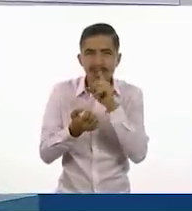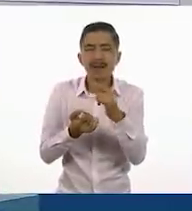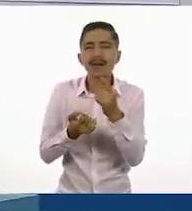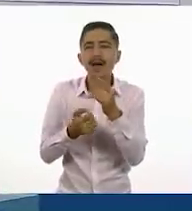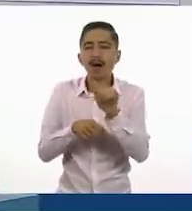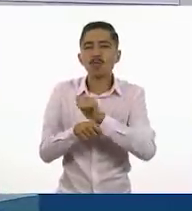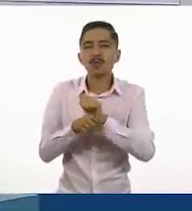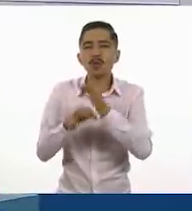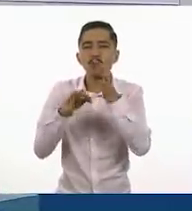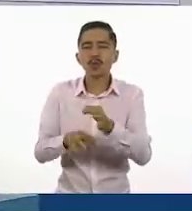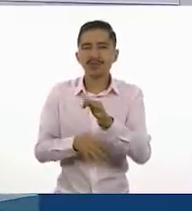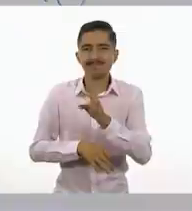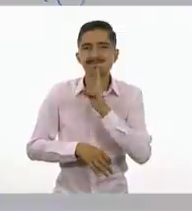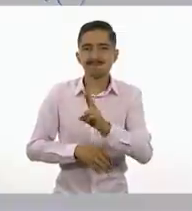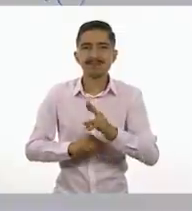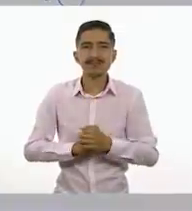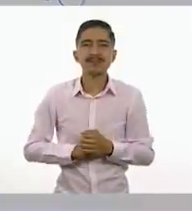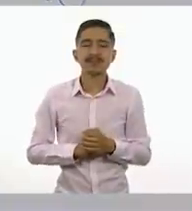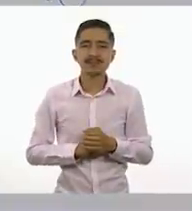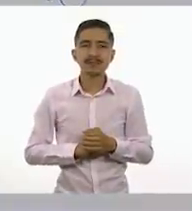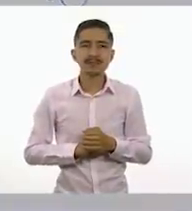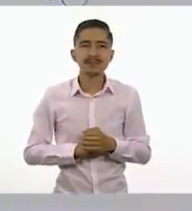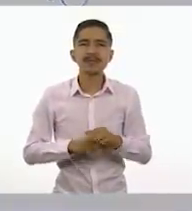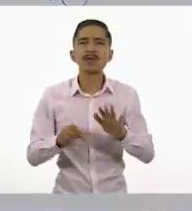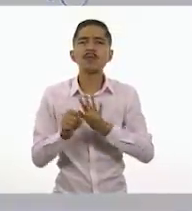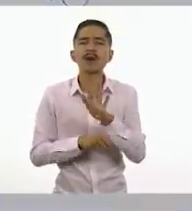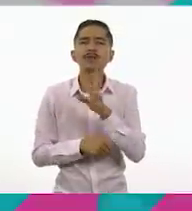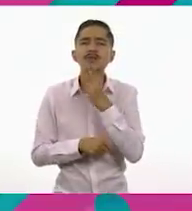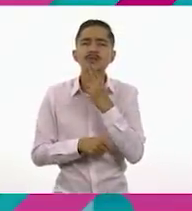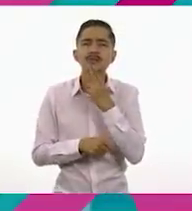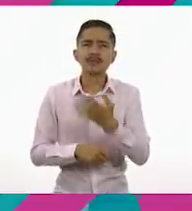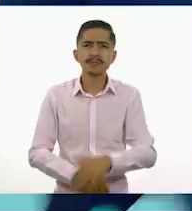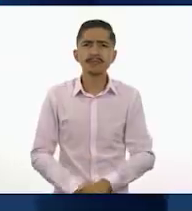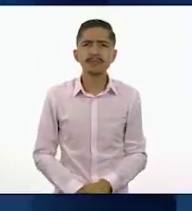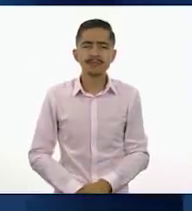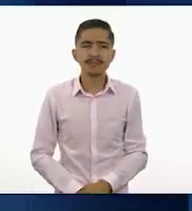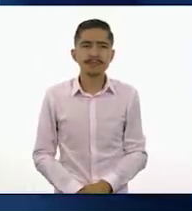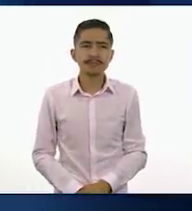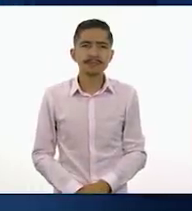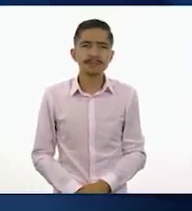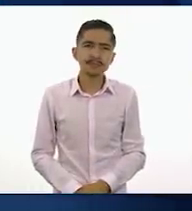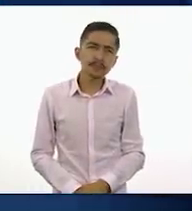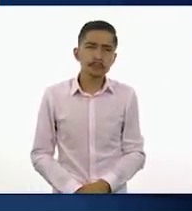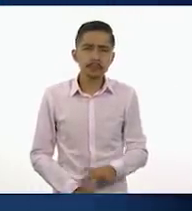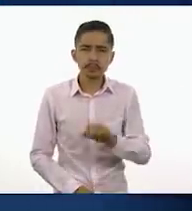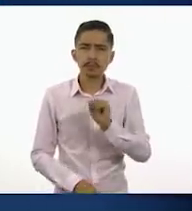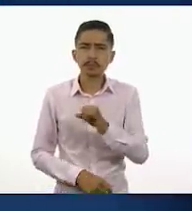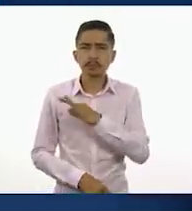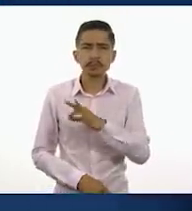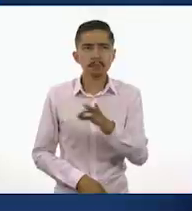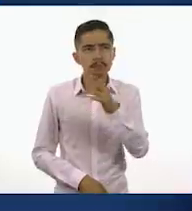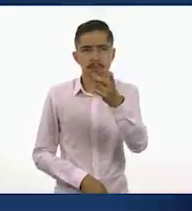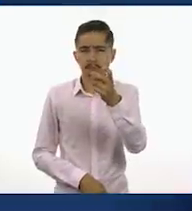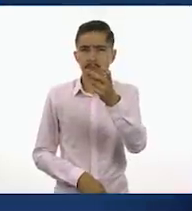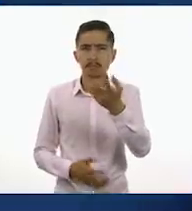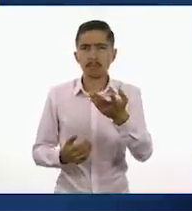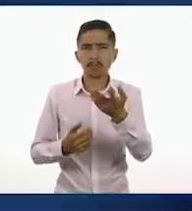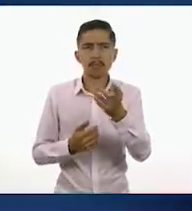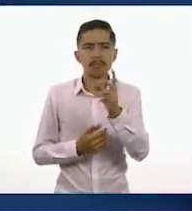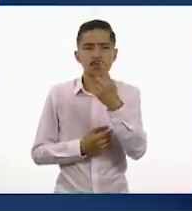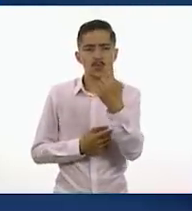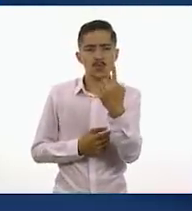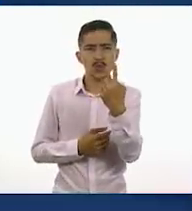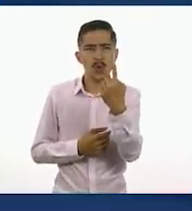real. Muy bien. ¿Cuál usaremos? ¿Te parece? Pues sí, la del medio, ¿no? Esta de Una 32.